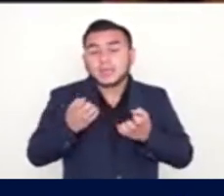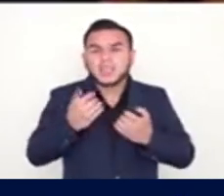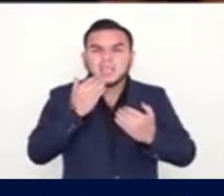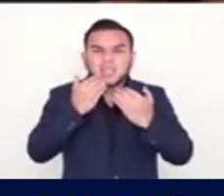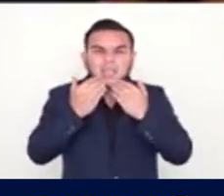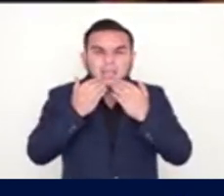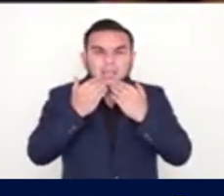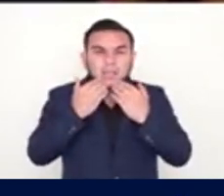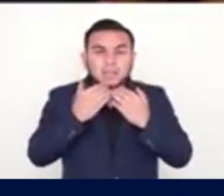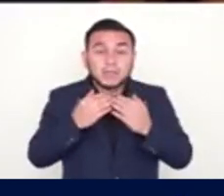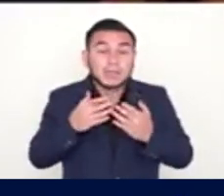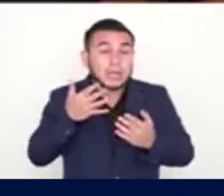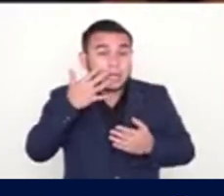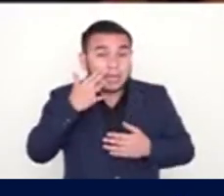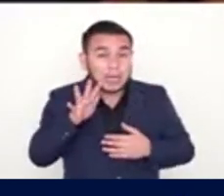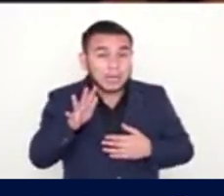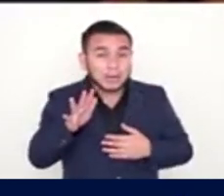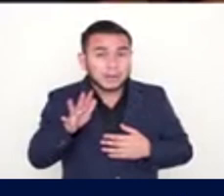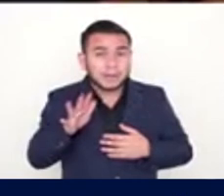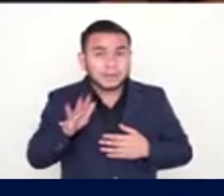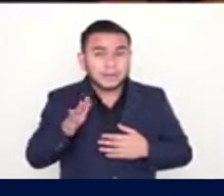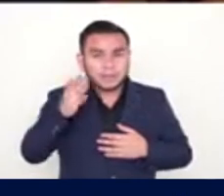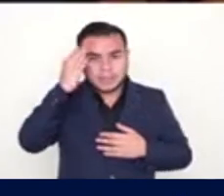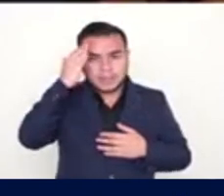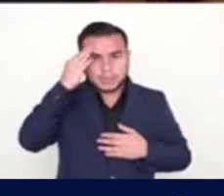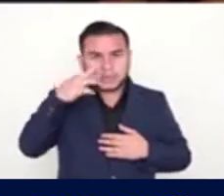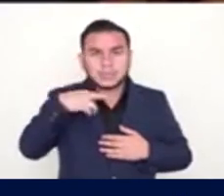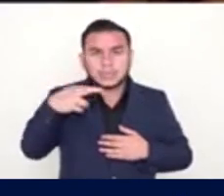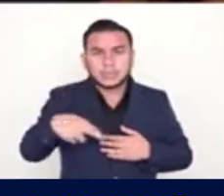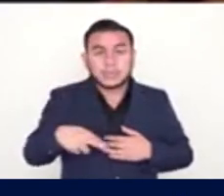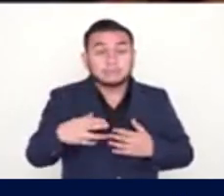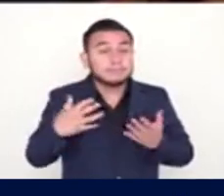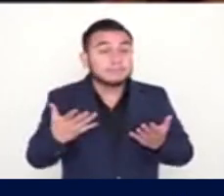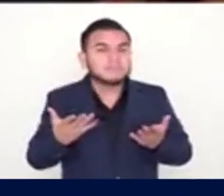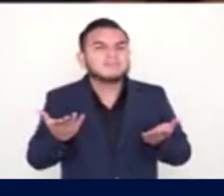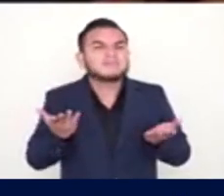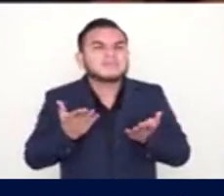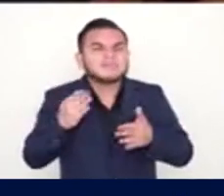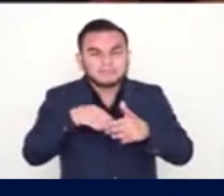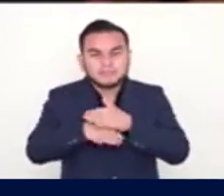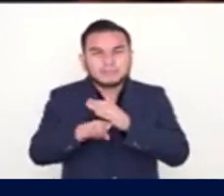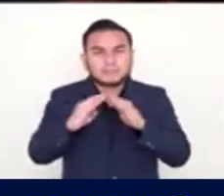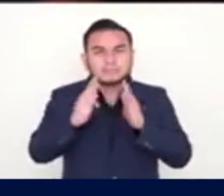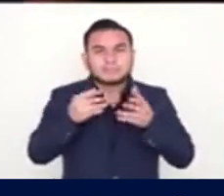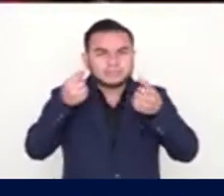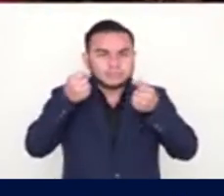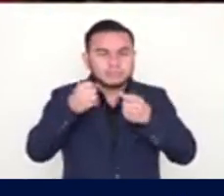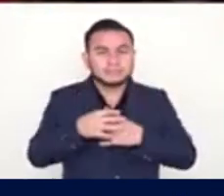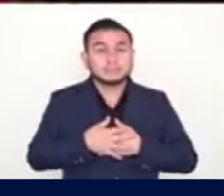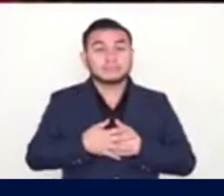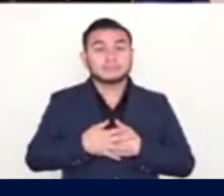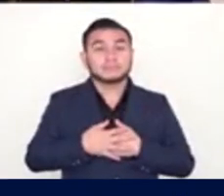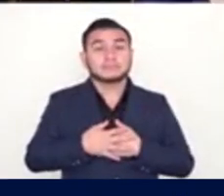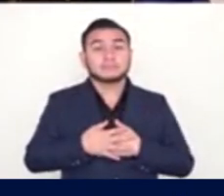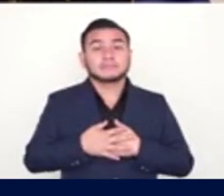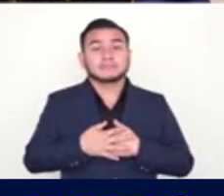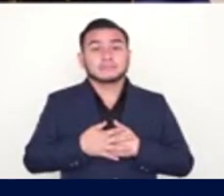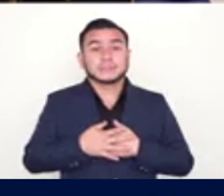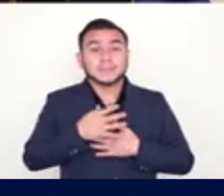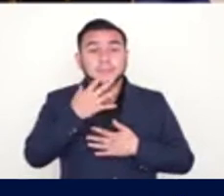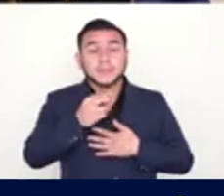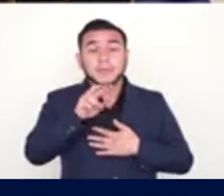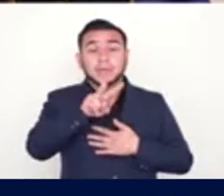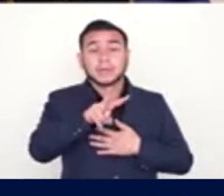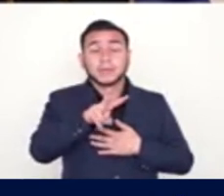explicara, en caso de que usted sabe que son documentos oficiales, ¿qué hacían estas personas ahí? Gracias, presidente. Ok, gracias. Bueno,